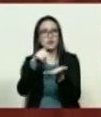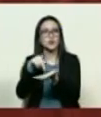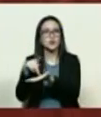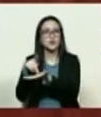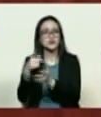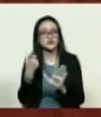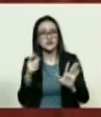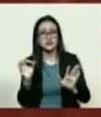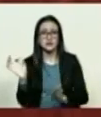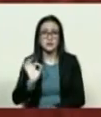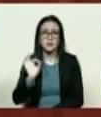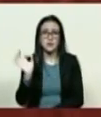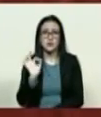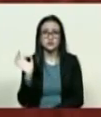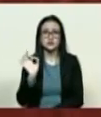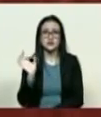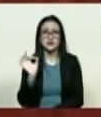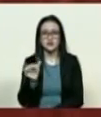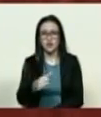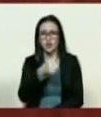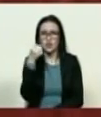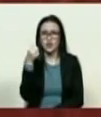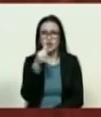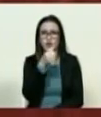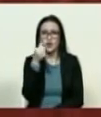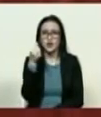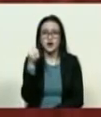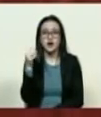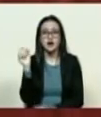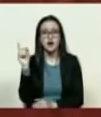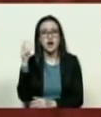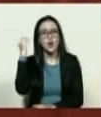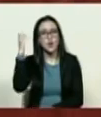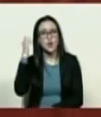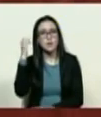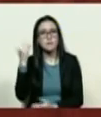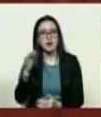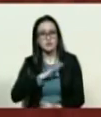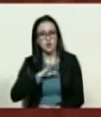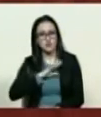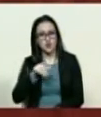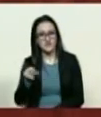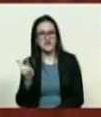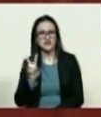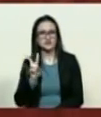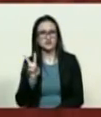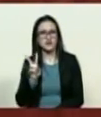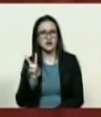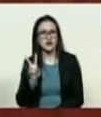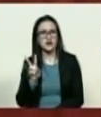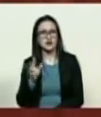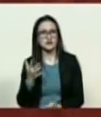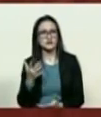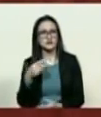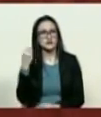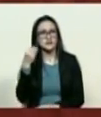el 60% de sustancias estupefacientes que entraban a Europa provenían de Venezuela. ¿Cómo se podría calificar esta posición de este ciudadano